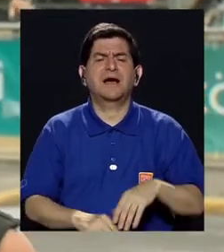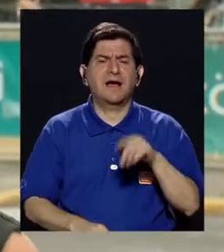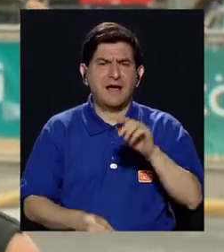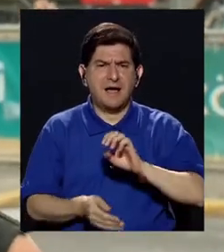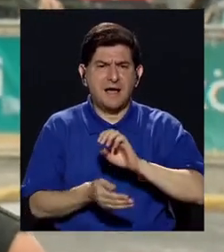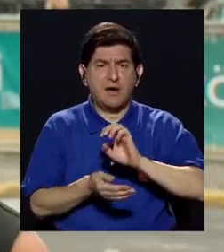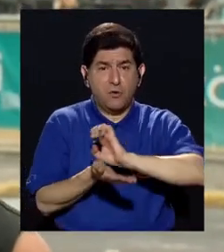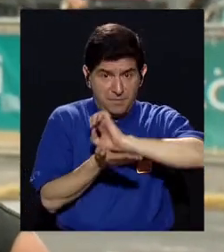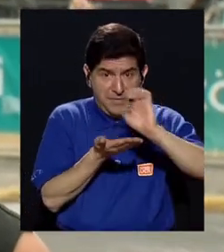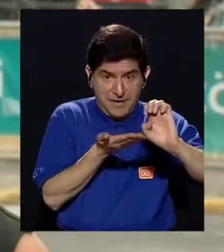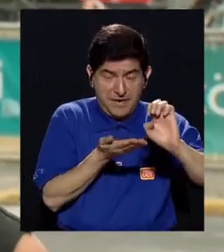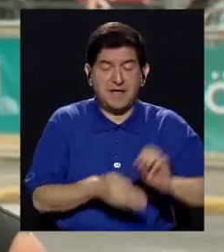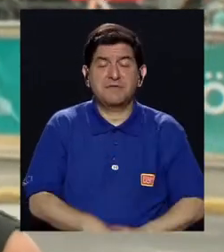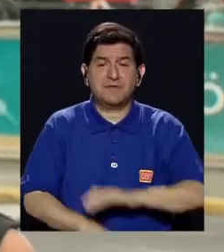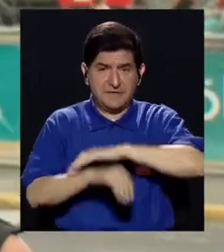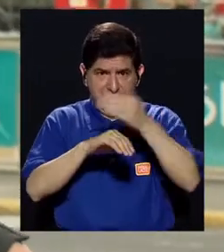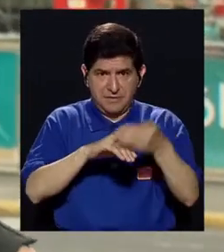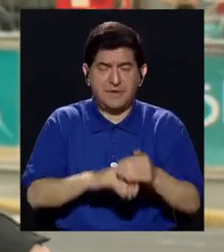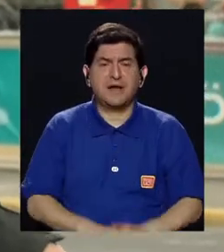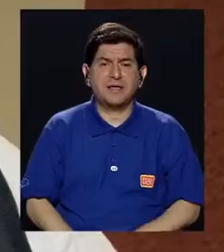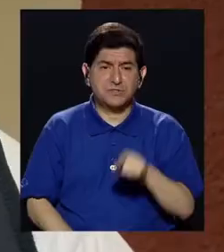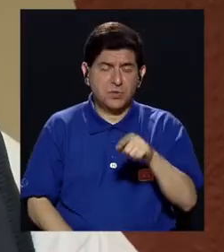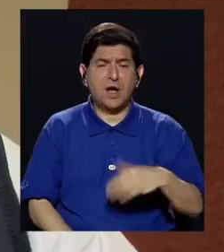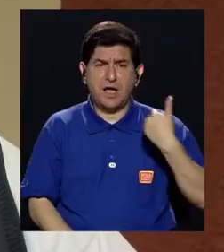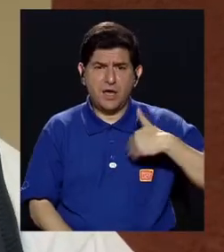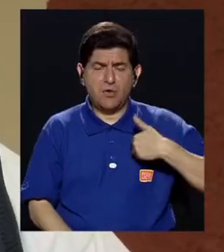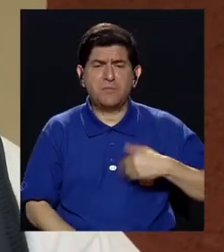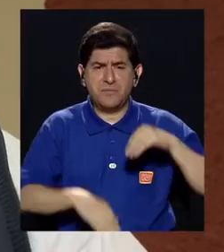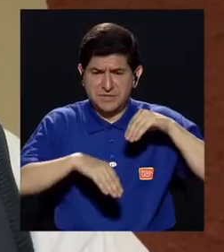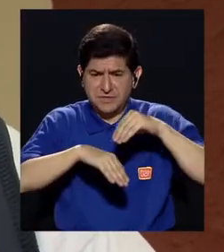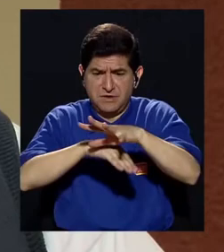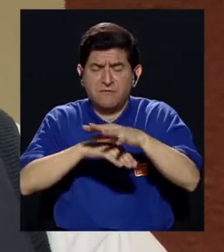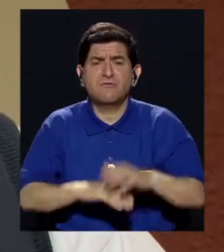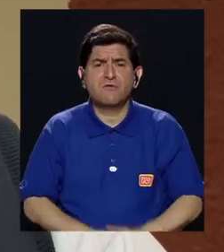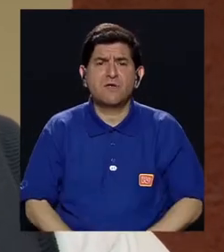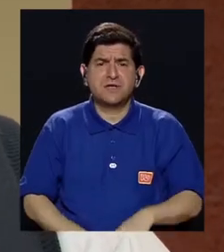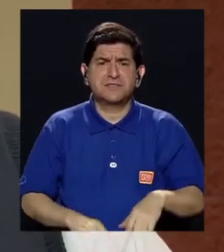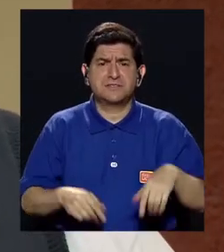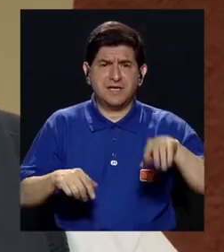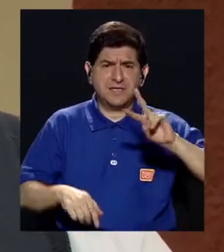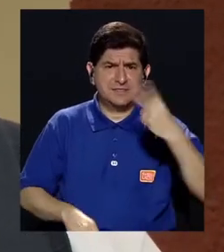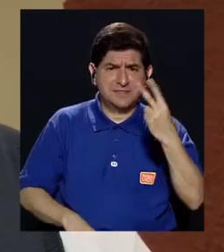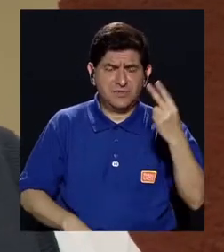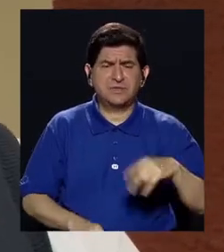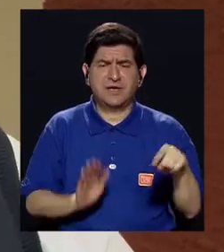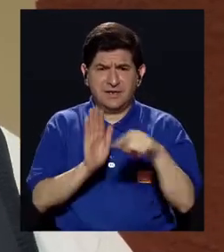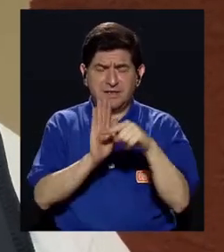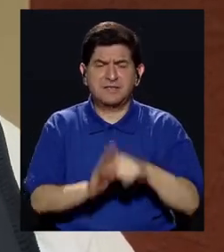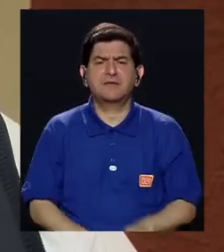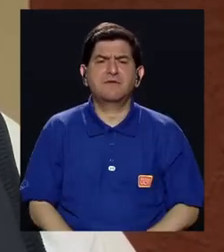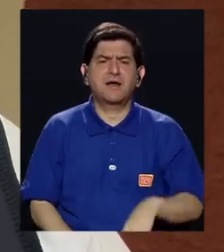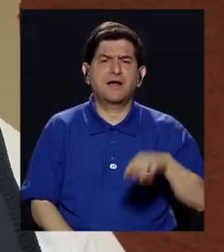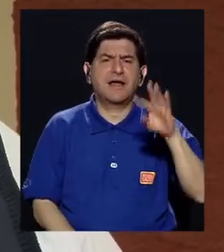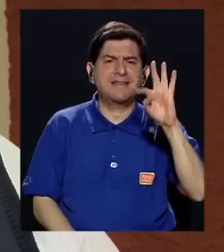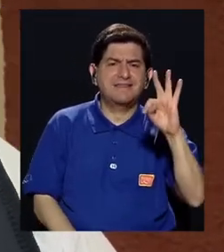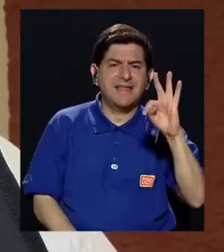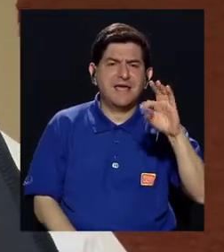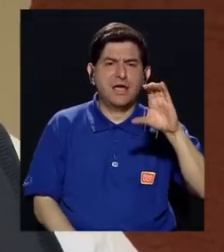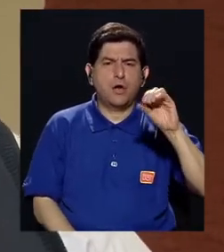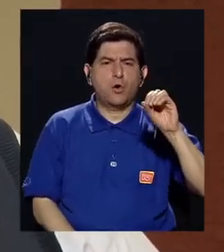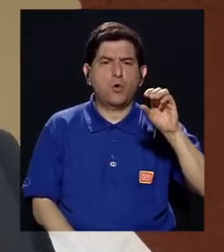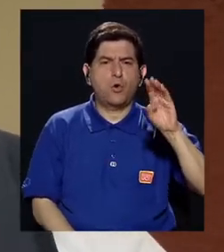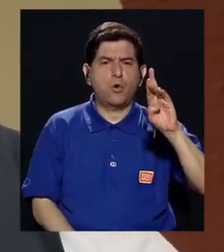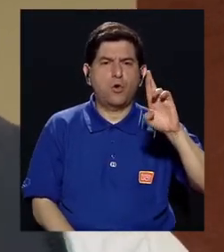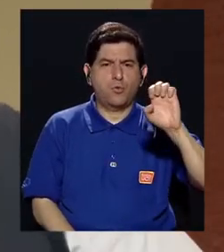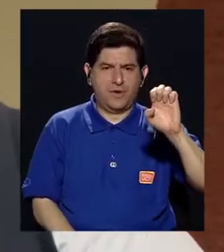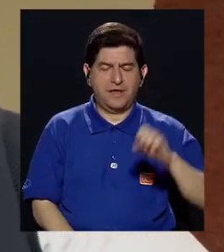el mercado por los efectos secundarios que generaban. Bueno, lo de la T de cobre, creo. ¿Cómo que la T de cobre? Que